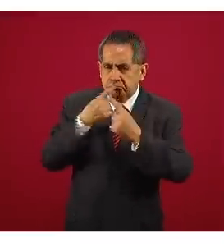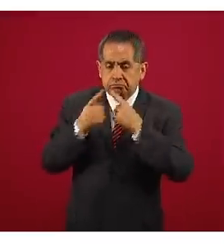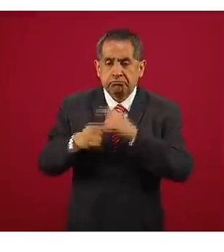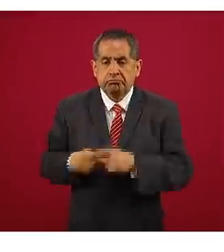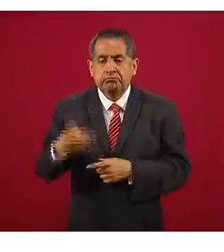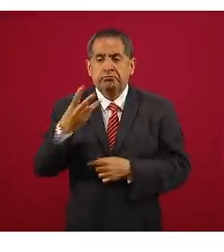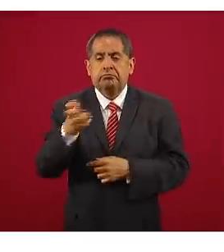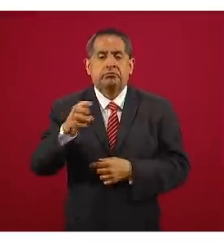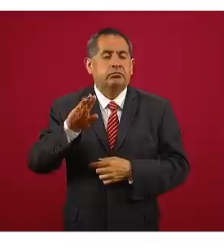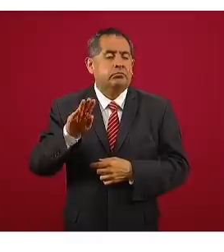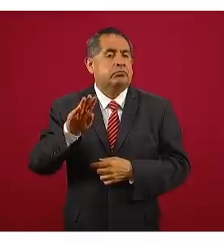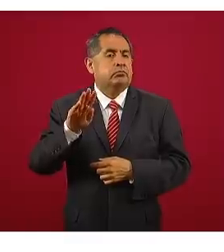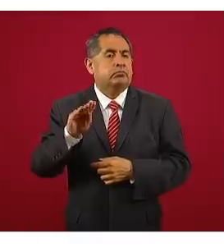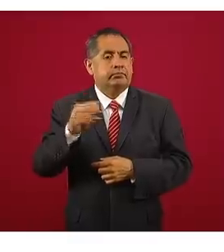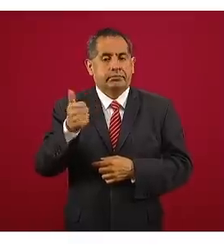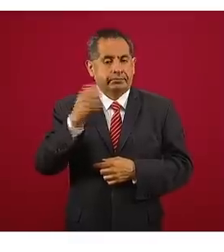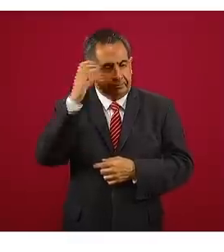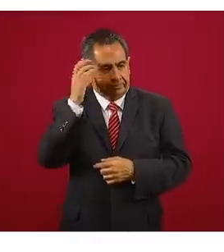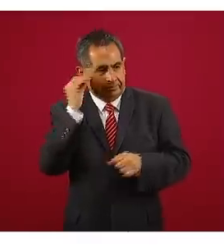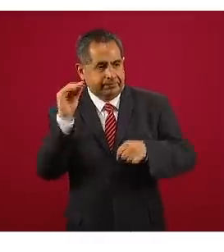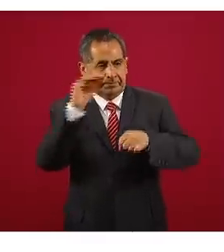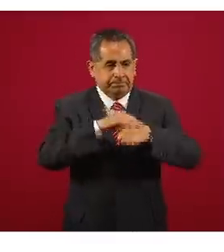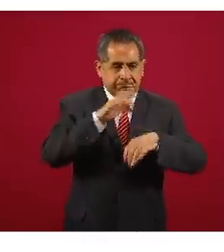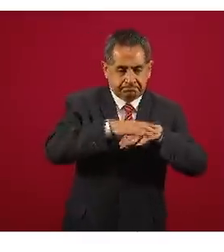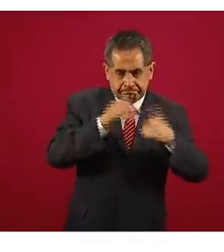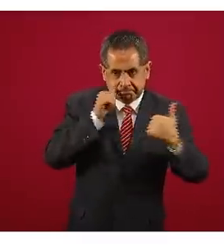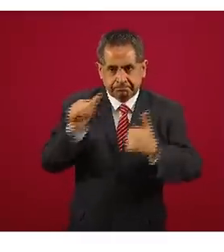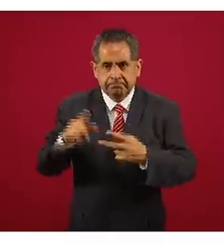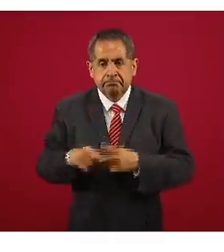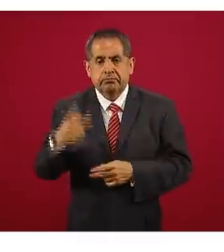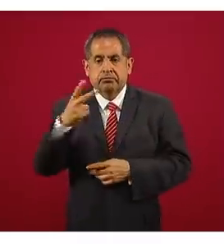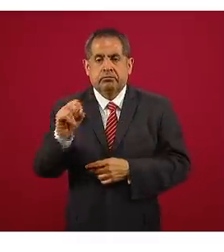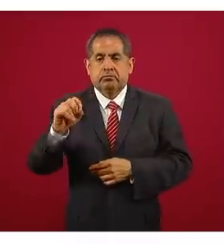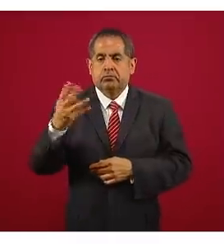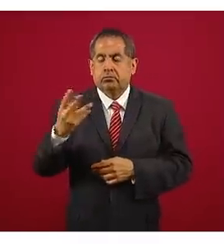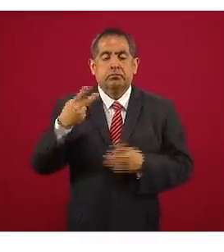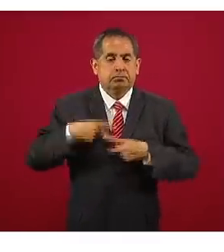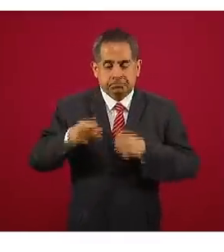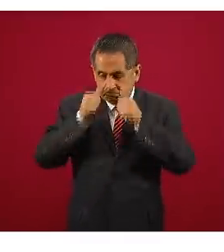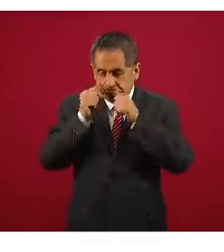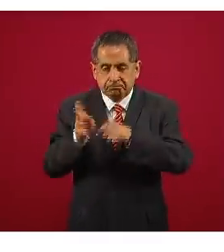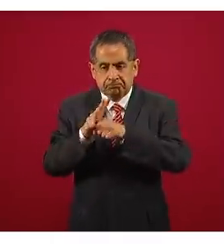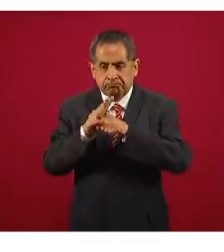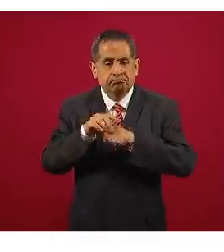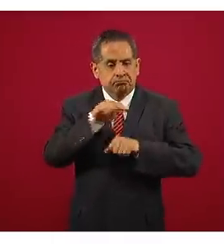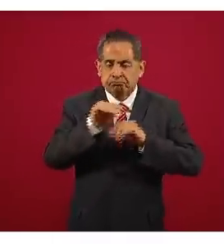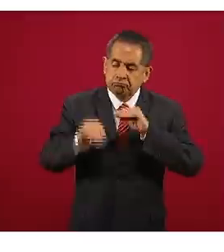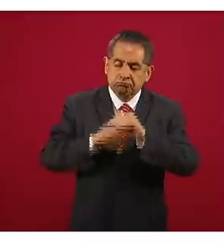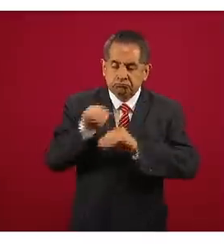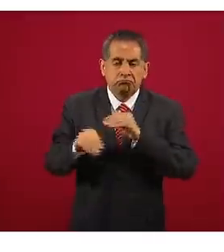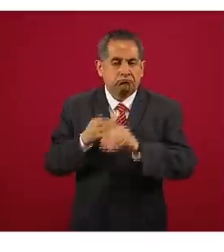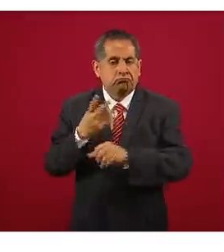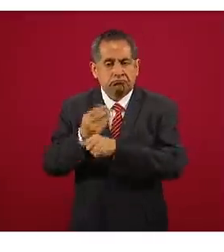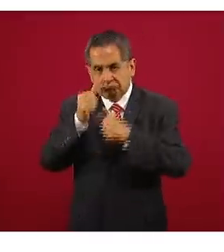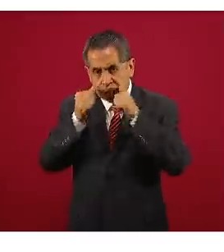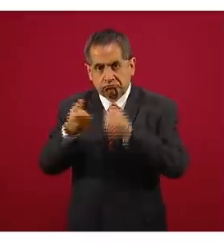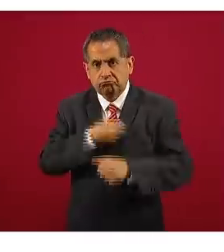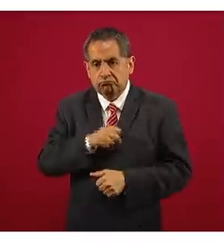396 camas agregadas a la atención 204 personas atendidas en los crits reconvertidos